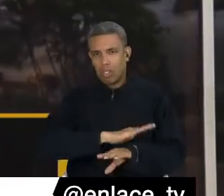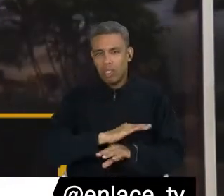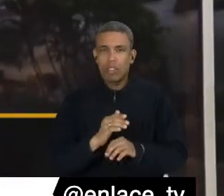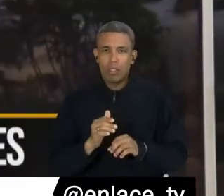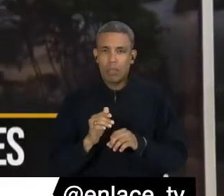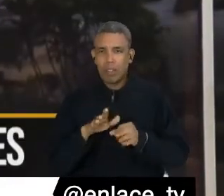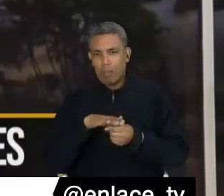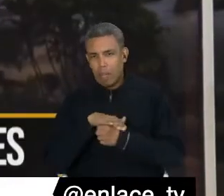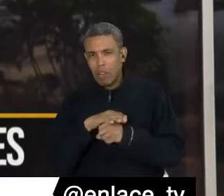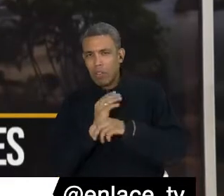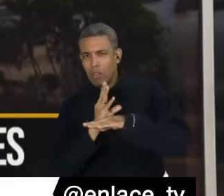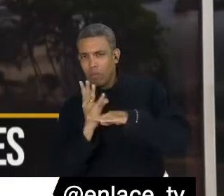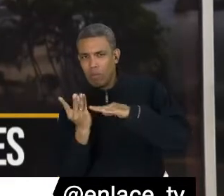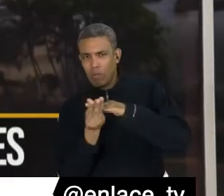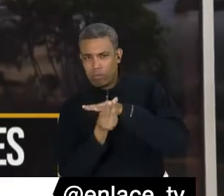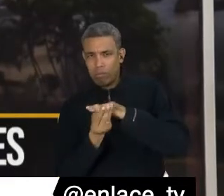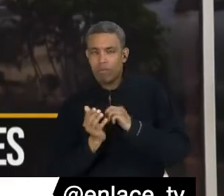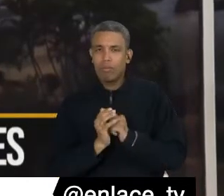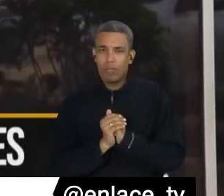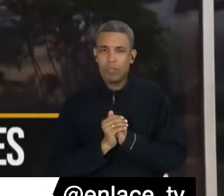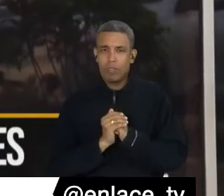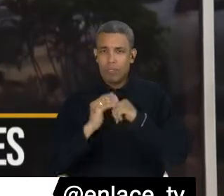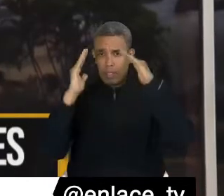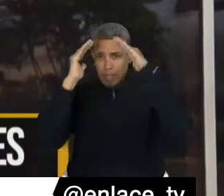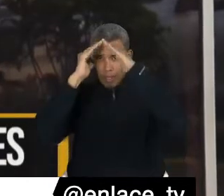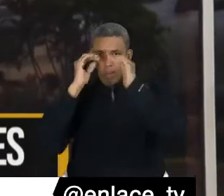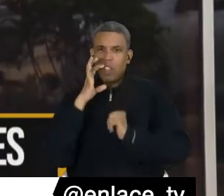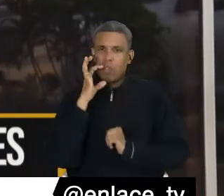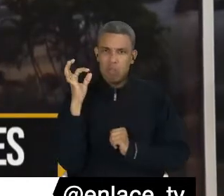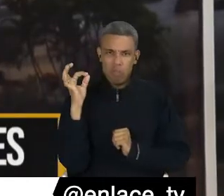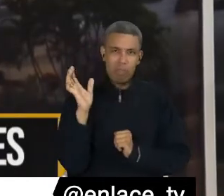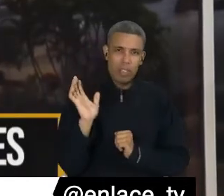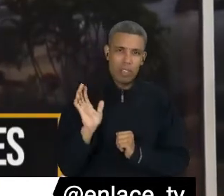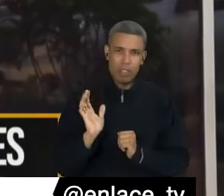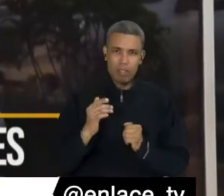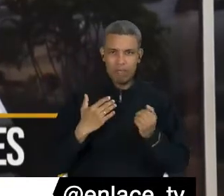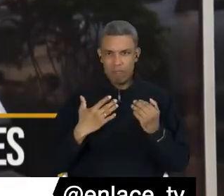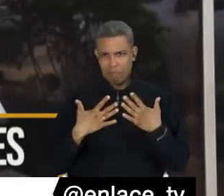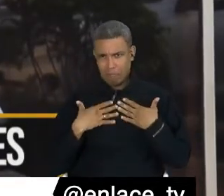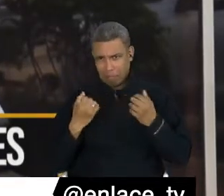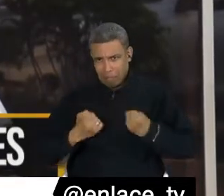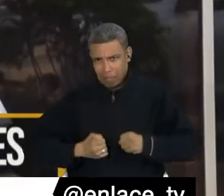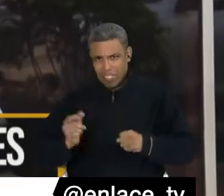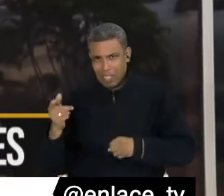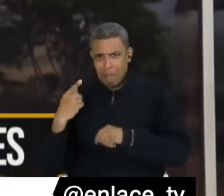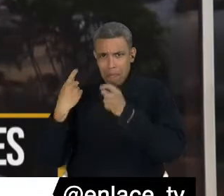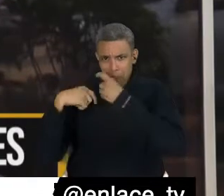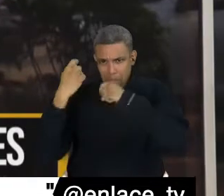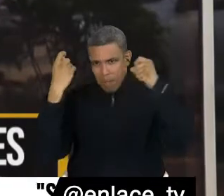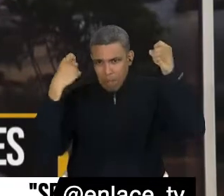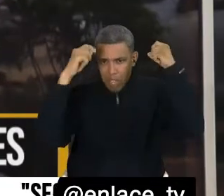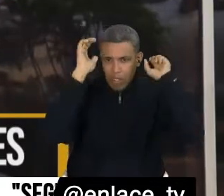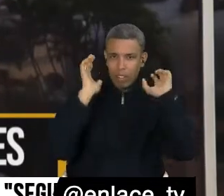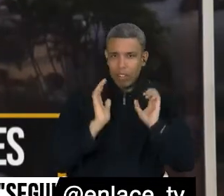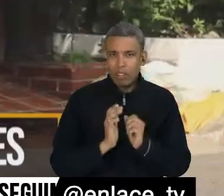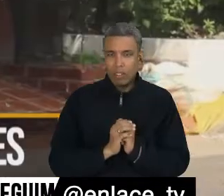Miraflores, en la casa de un señor que es comerciante. Según la información que dicen, pues un robo